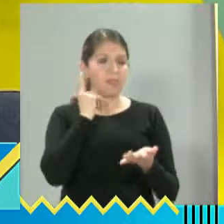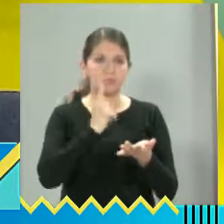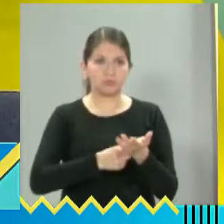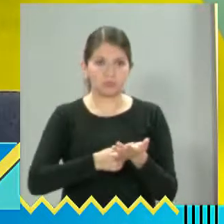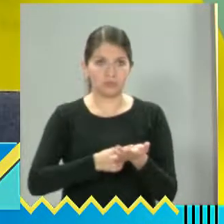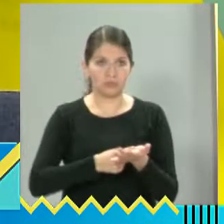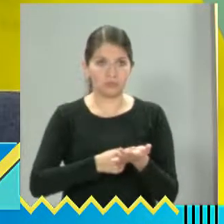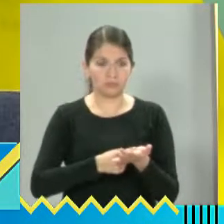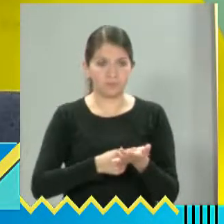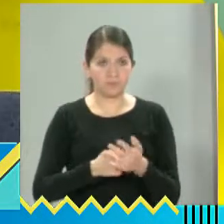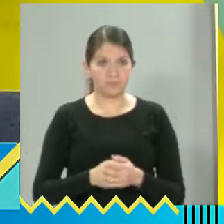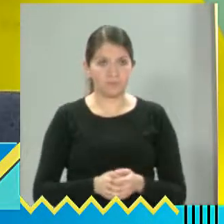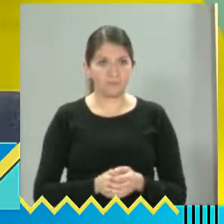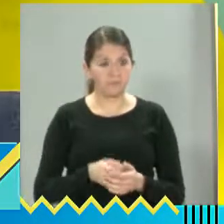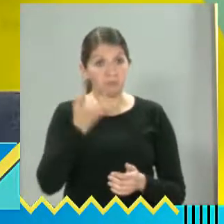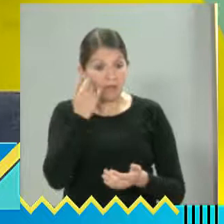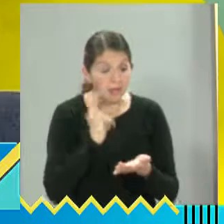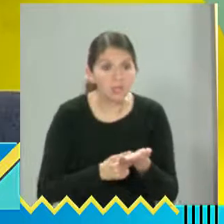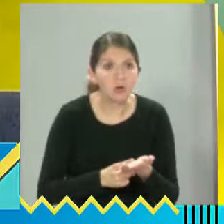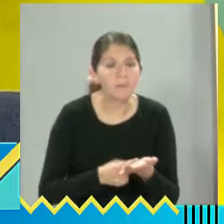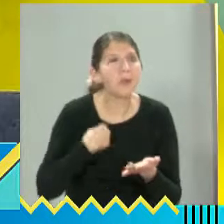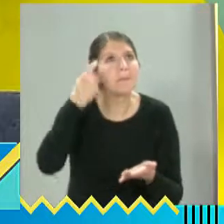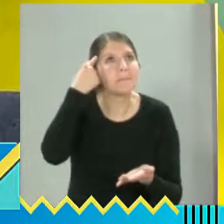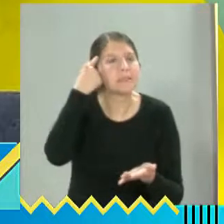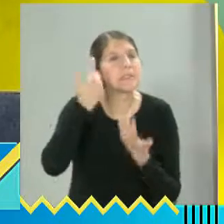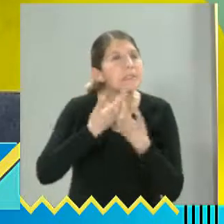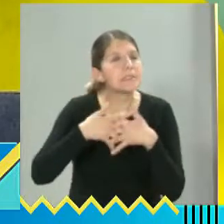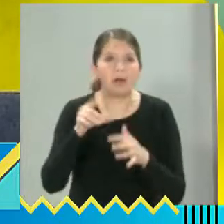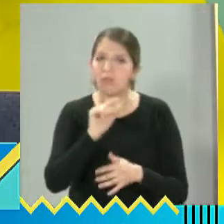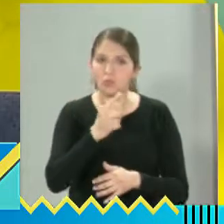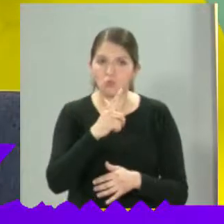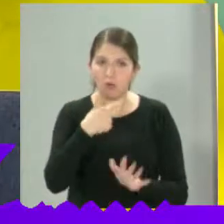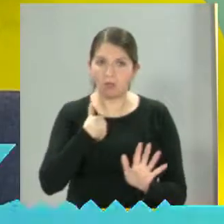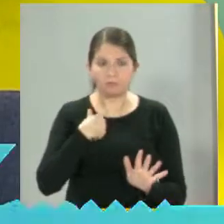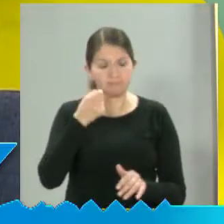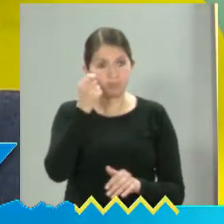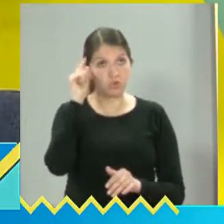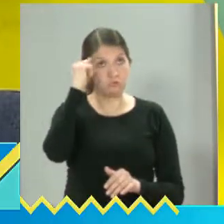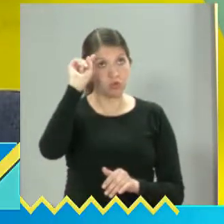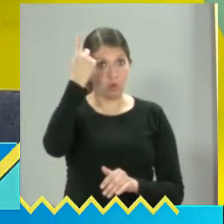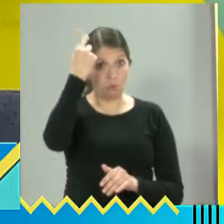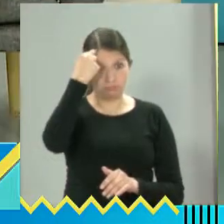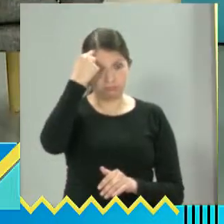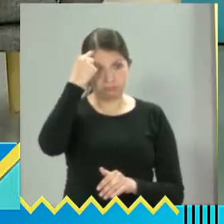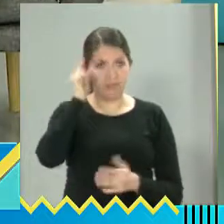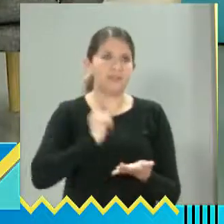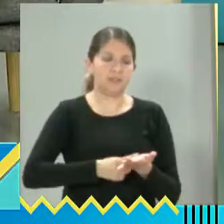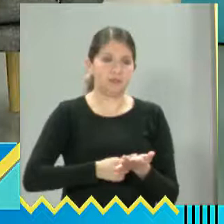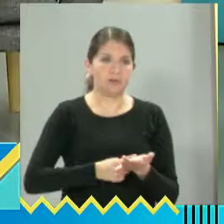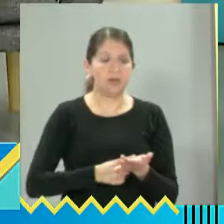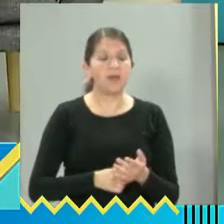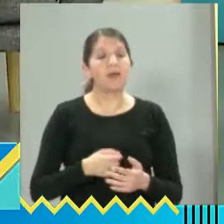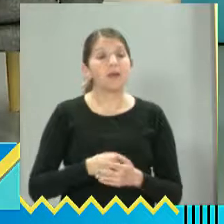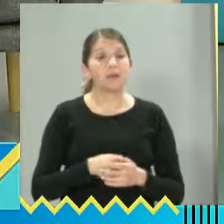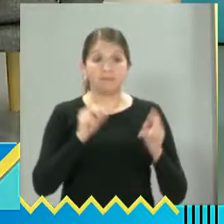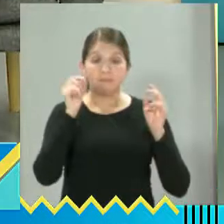estamos decidiendo antes de que nos damos cuenta. Ya tenemos prácticamente definido qué vamos a elegir. Hay una teoría que dice que los seres humanos, a través